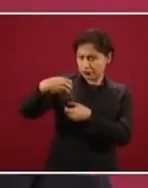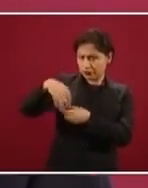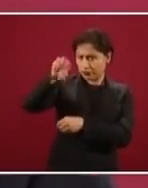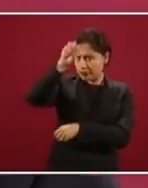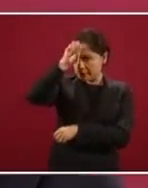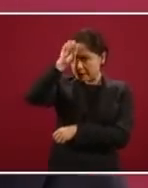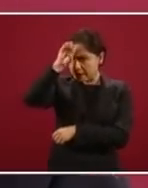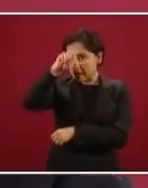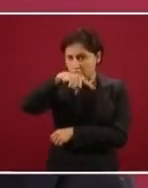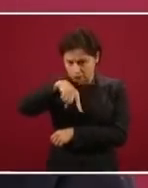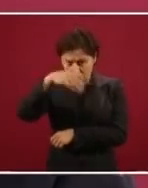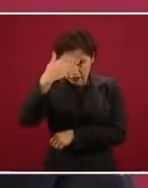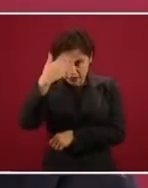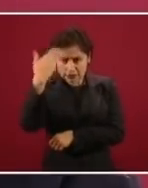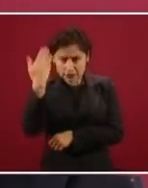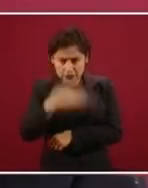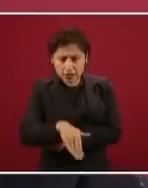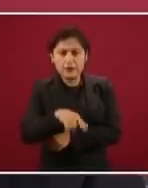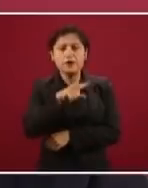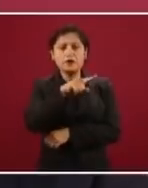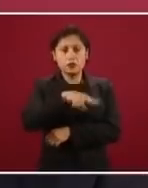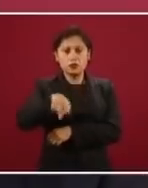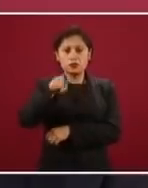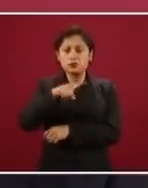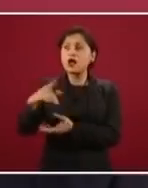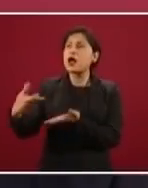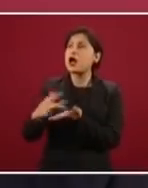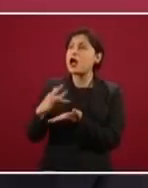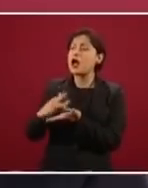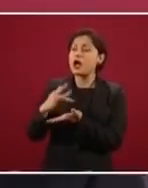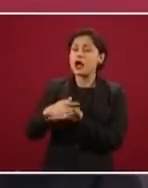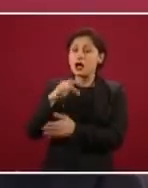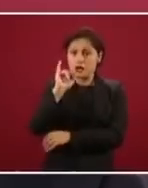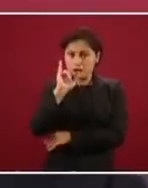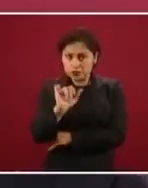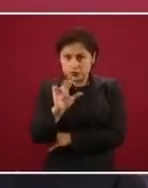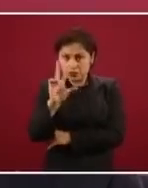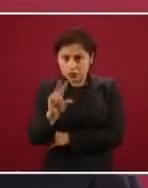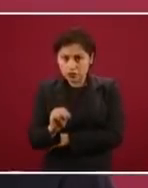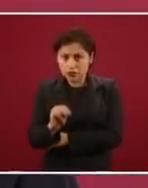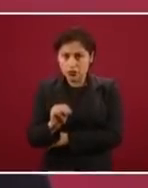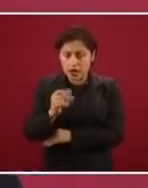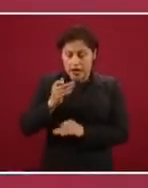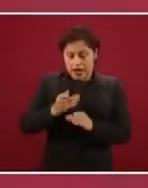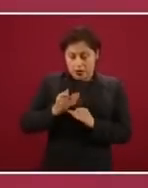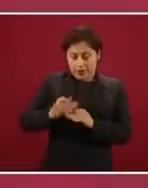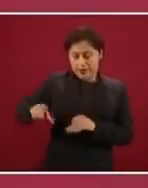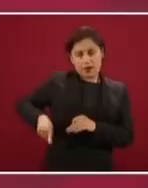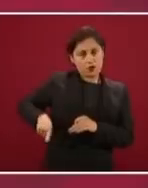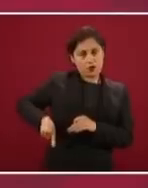y estaban recibiendo beneficios del fondo minero no en esta administración